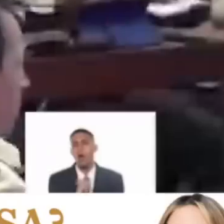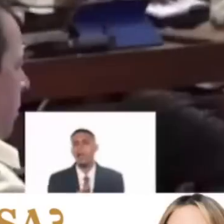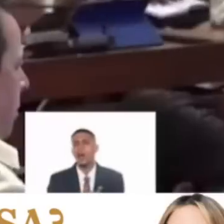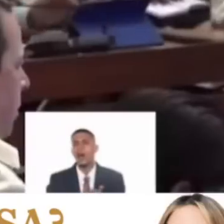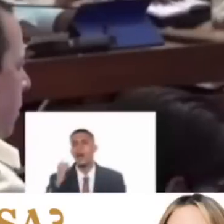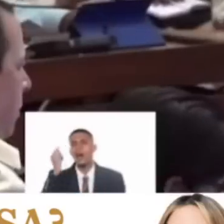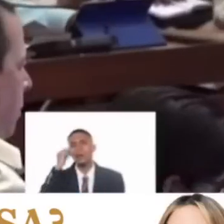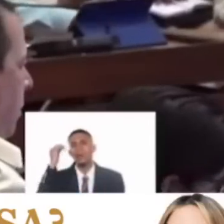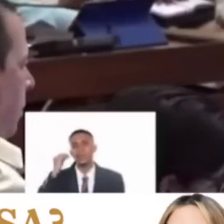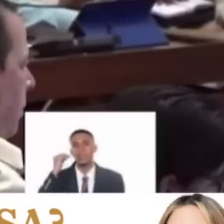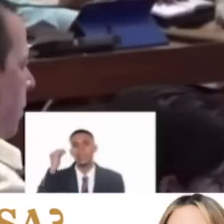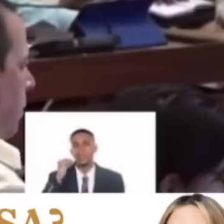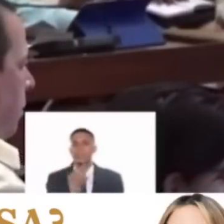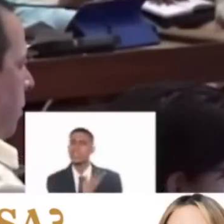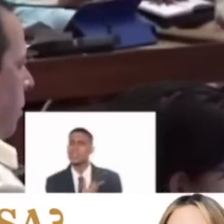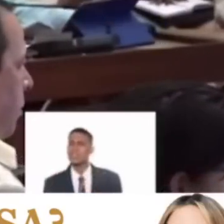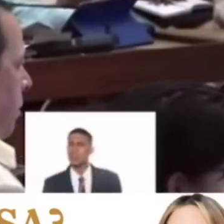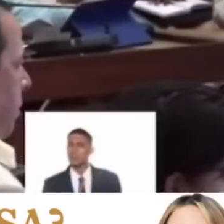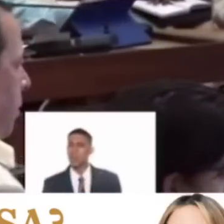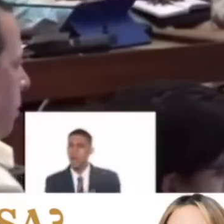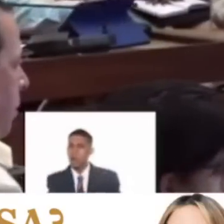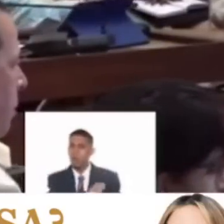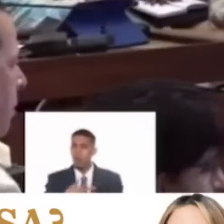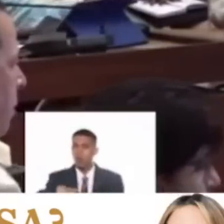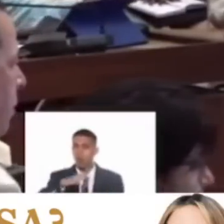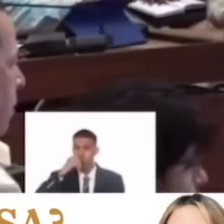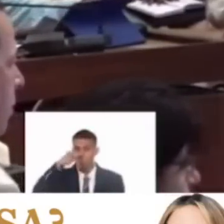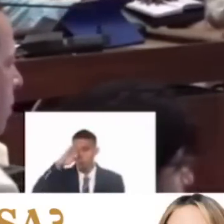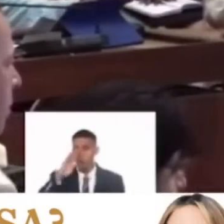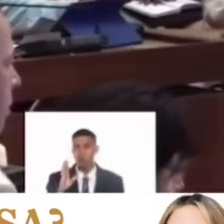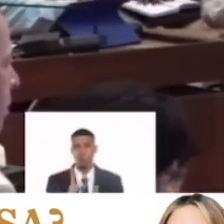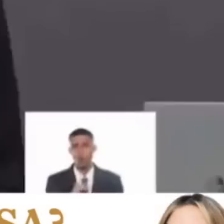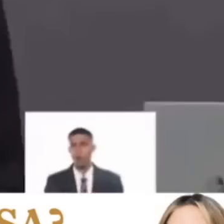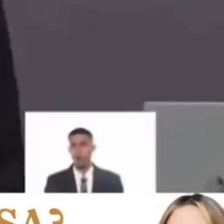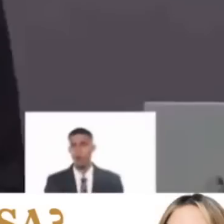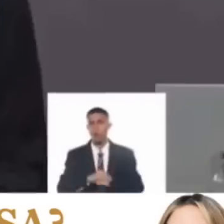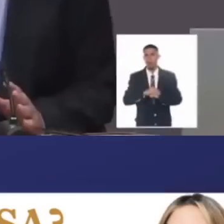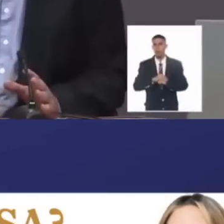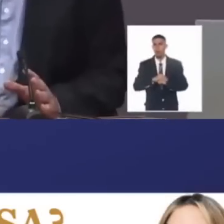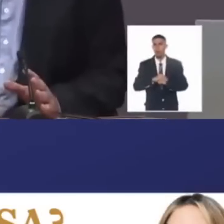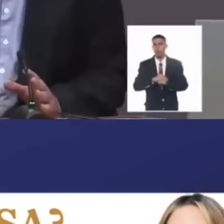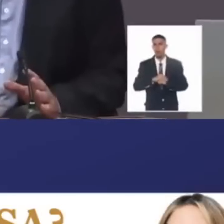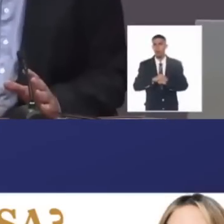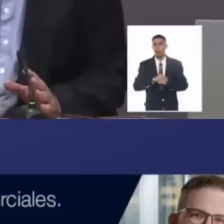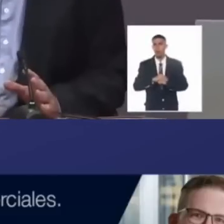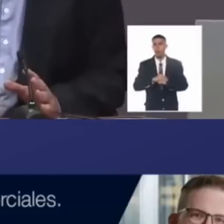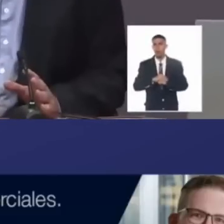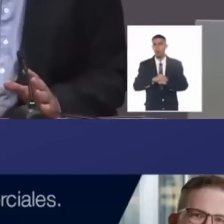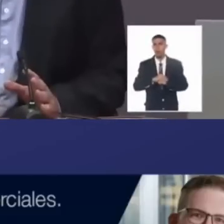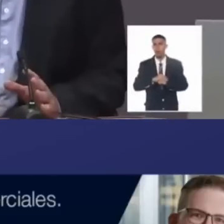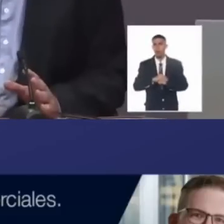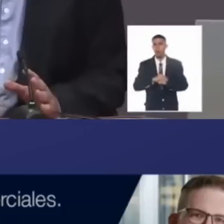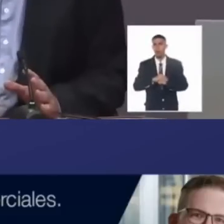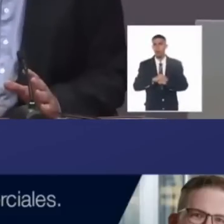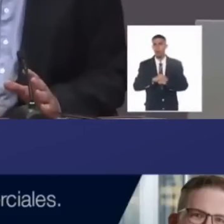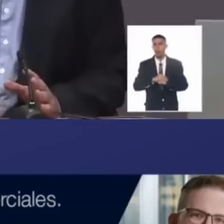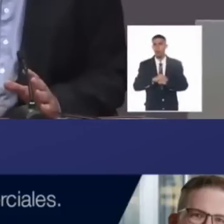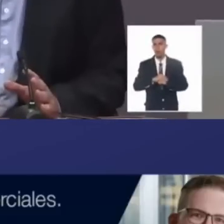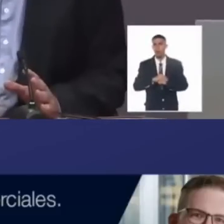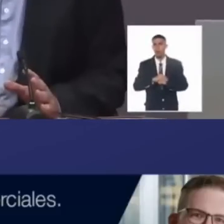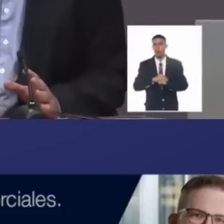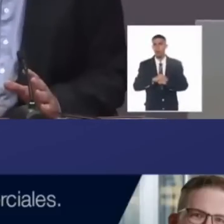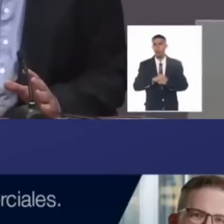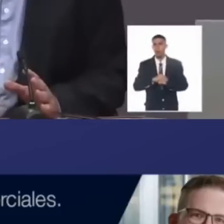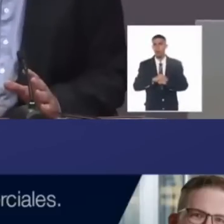y eso no se puede permitir en esta sociedad la revolución nos hizo para eso pero si la revolución